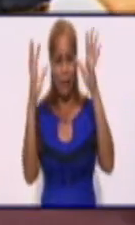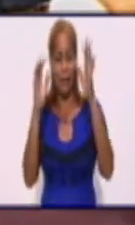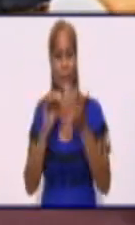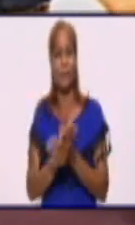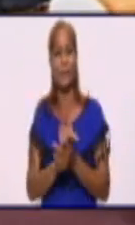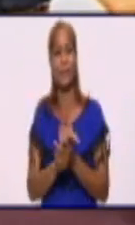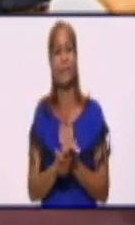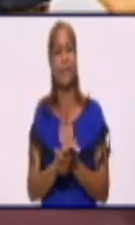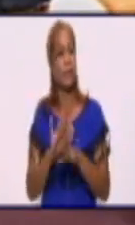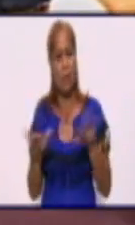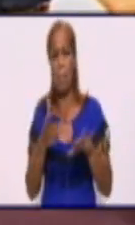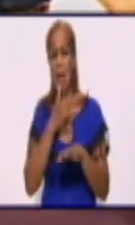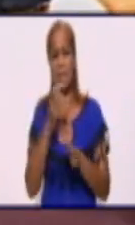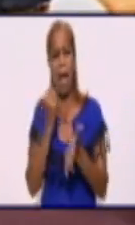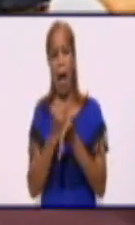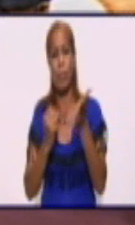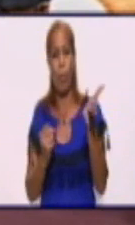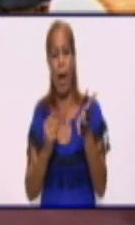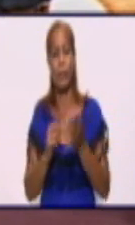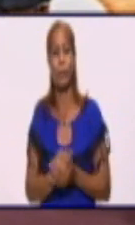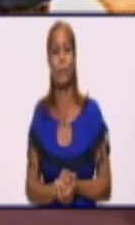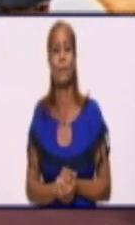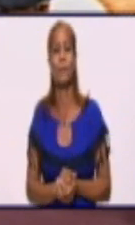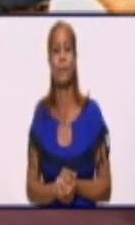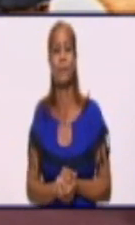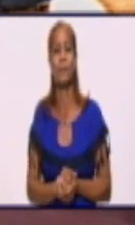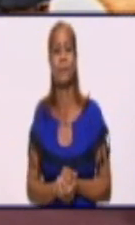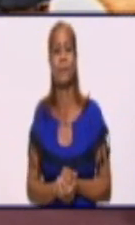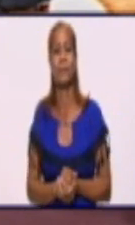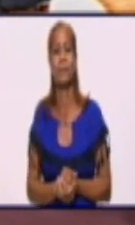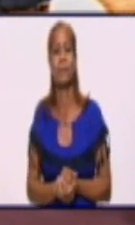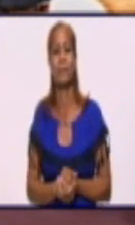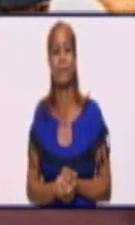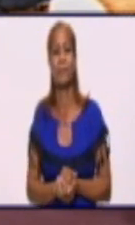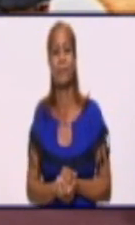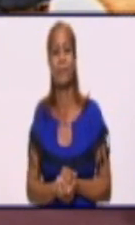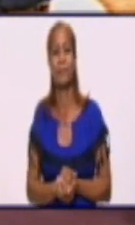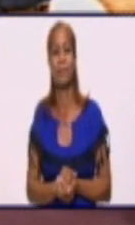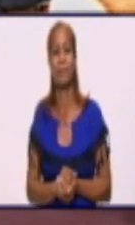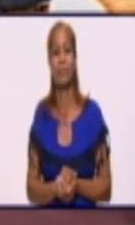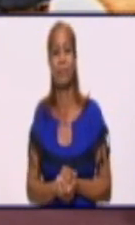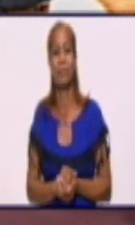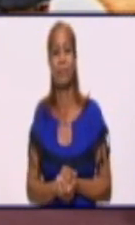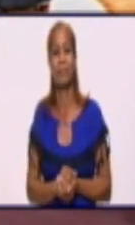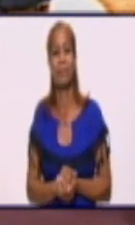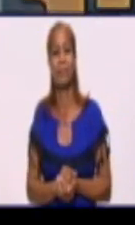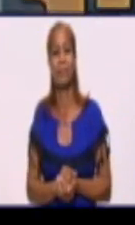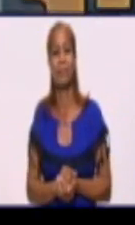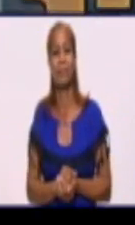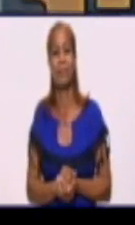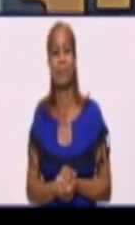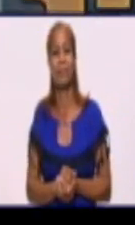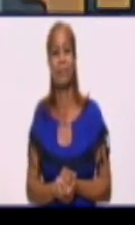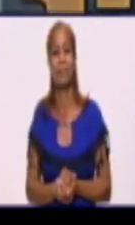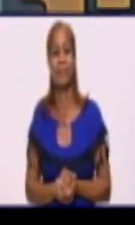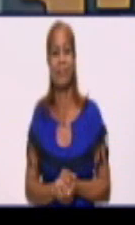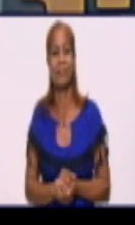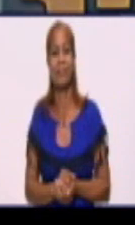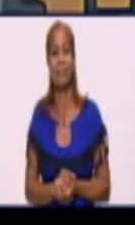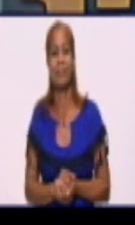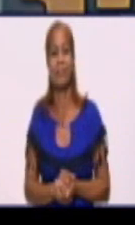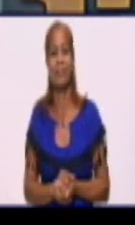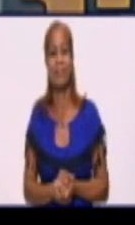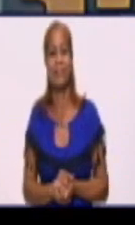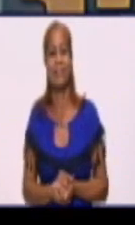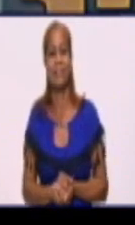Estamos aprobados. Ya, Kenia, ya puedes quitar eso. Contratado, quedan con...